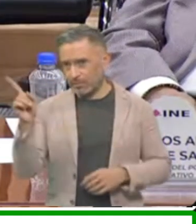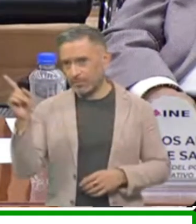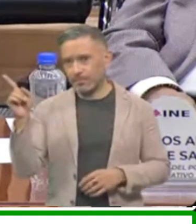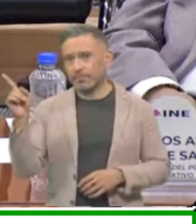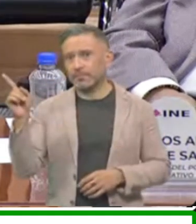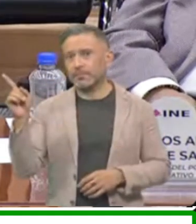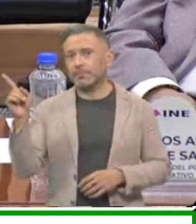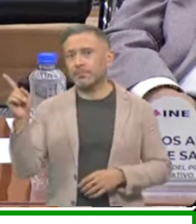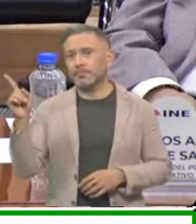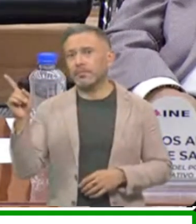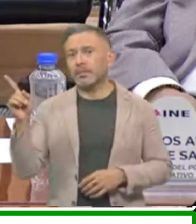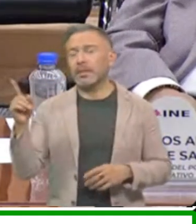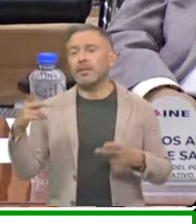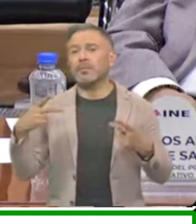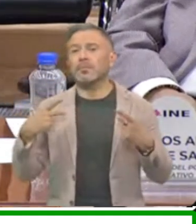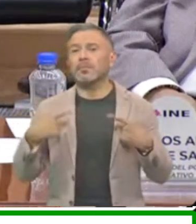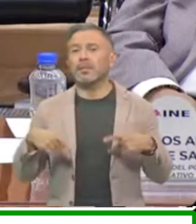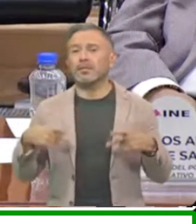Personaje